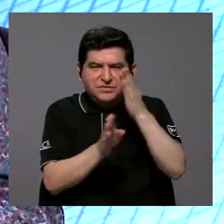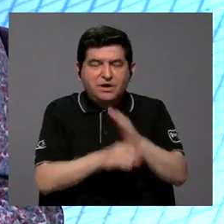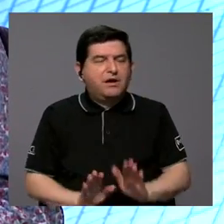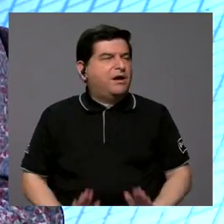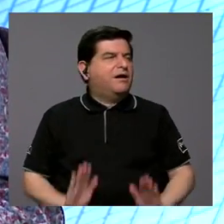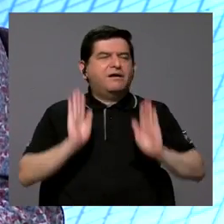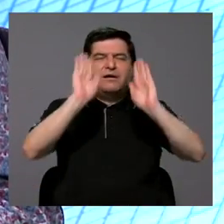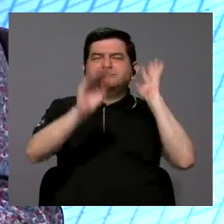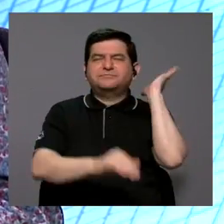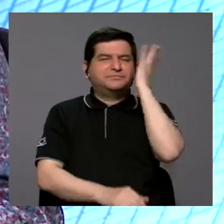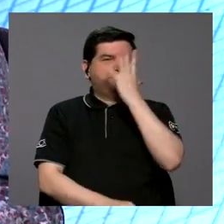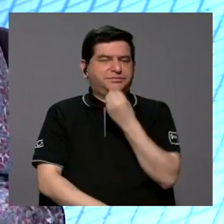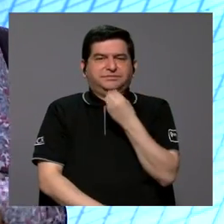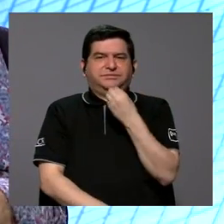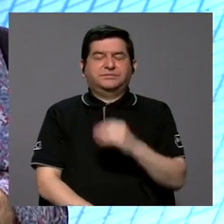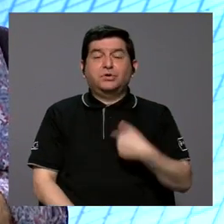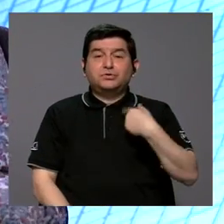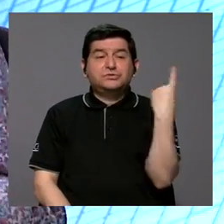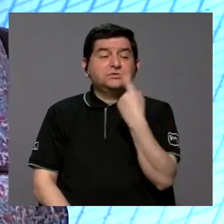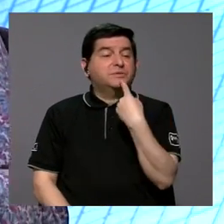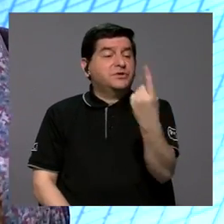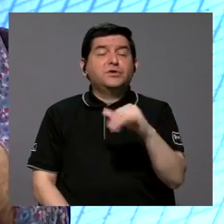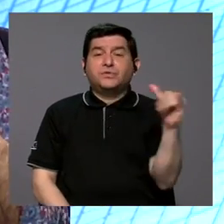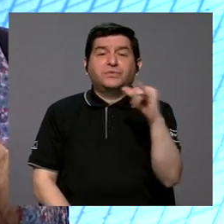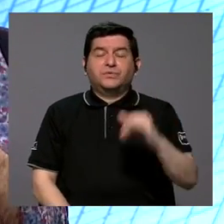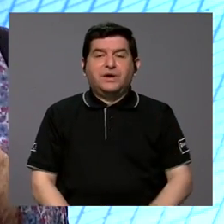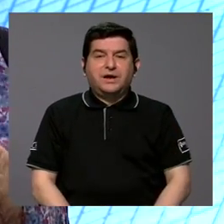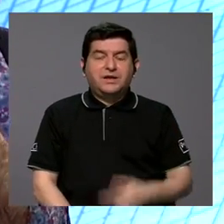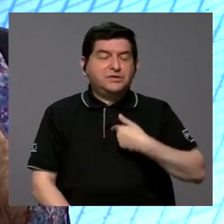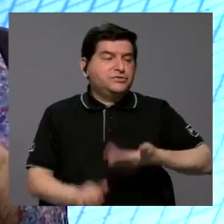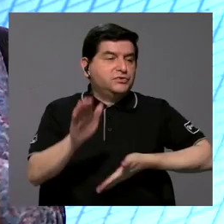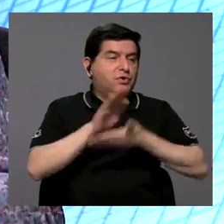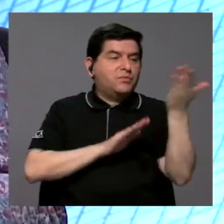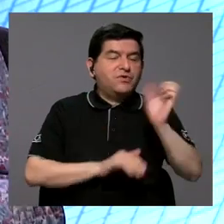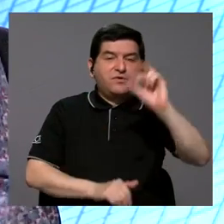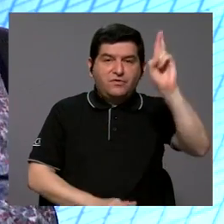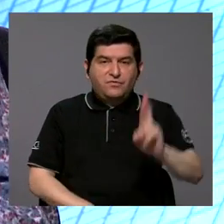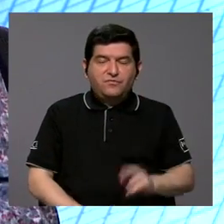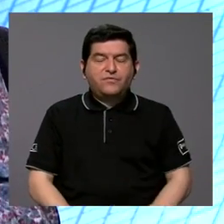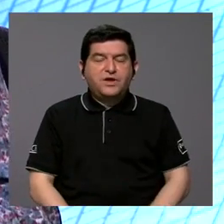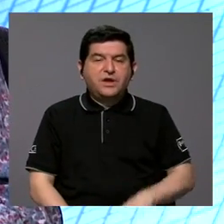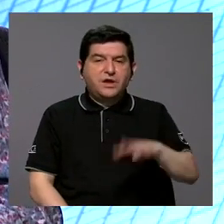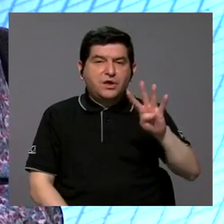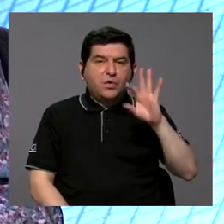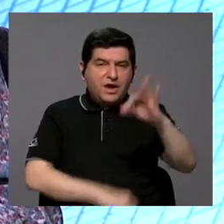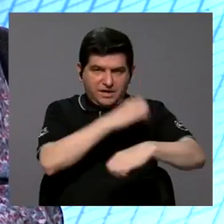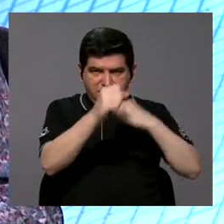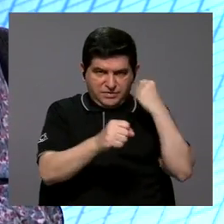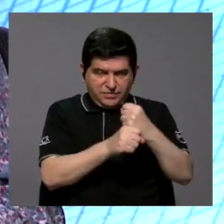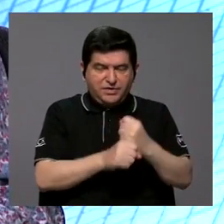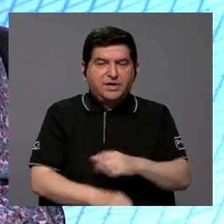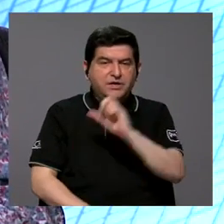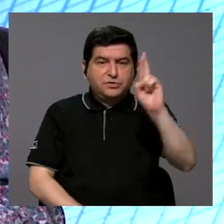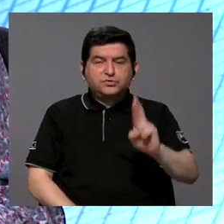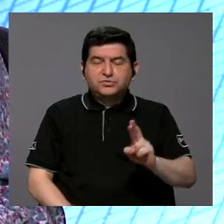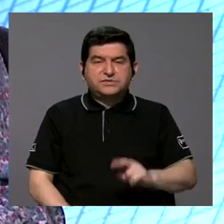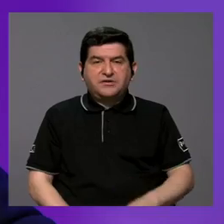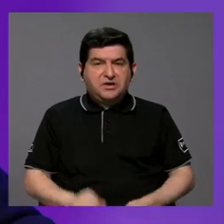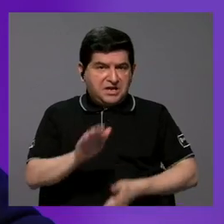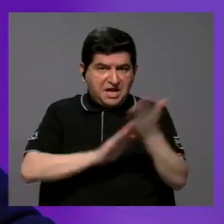Maravilloso, hermoso, hermoso. Yo siempre digo lo mismo. Me fui de Costa Rica, en este caso, hace 49 años. Costa Rica nunca se ha ido